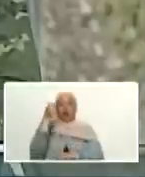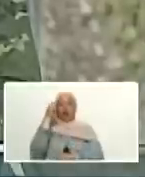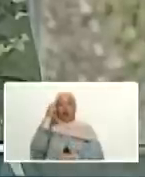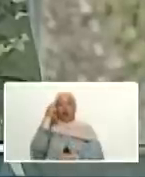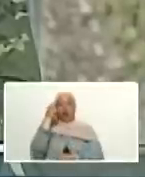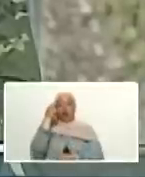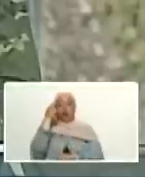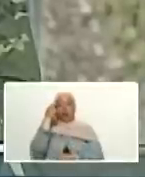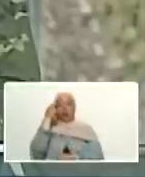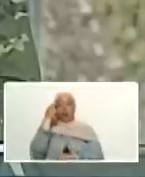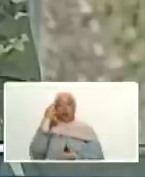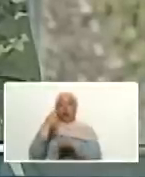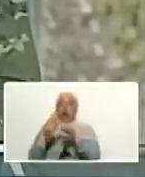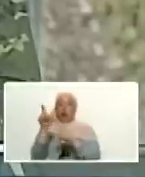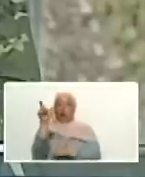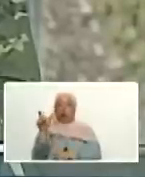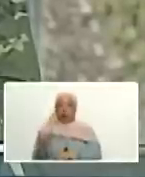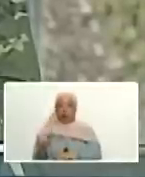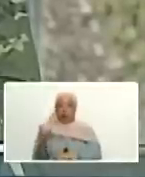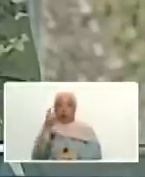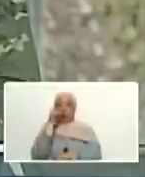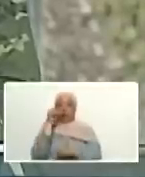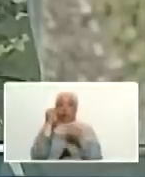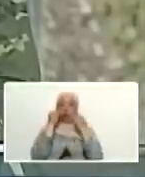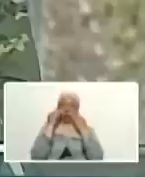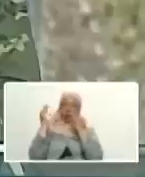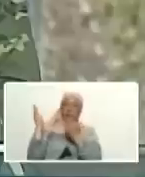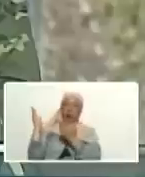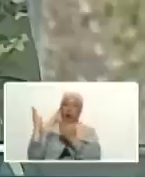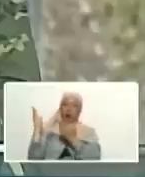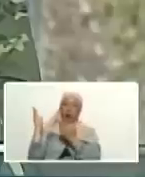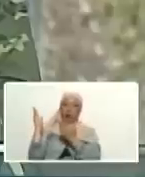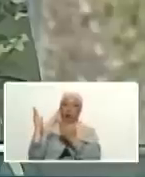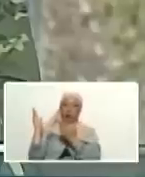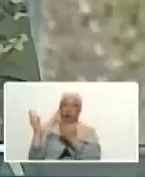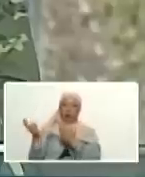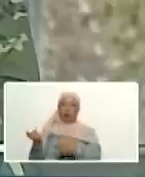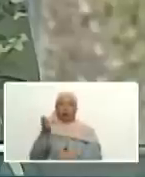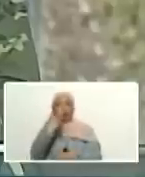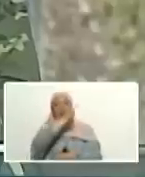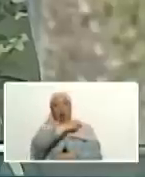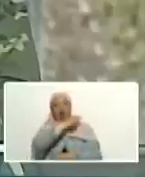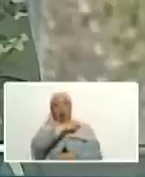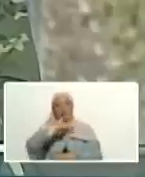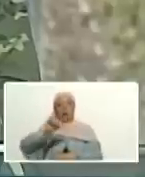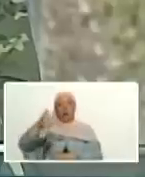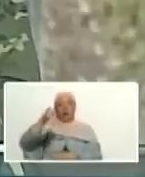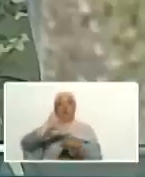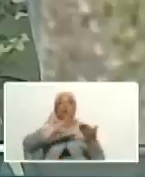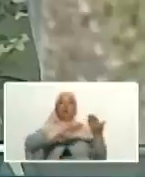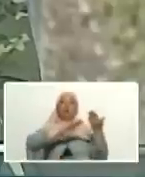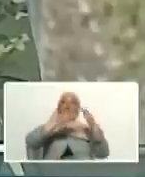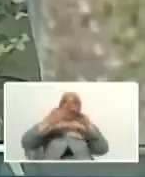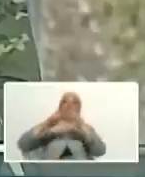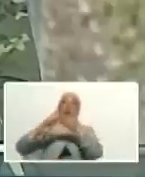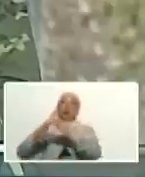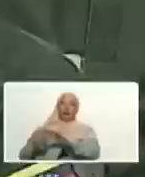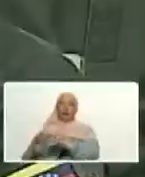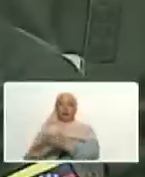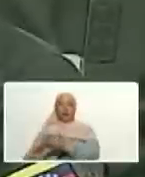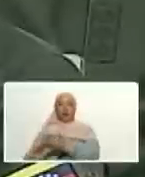Mayor general José Adelino Ornelas Ferreira, jefe del Estado Mayor de la Comandancia en Jefe